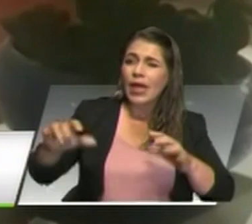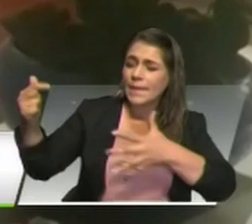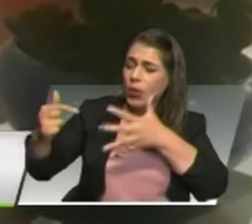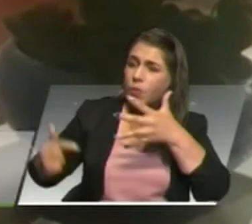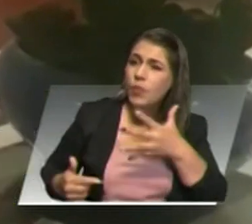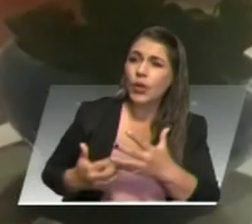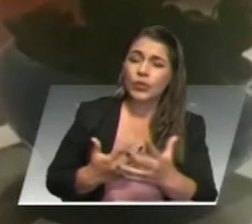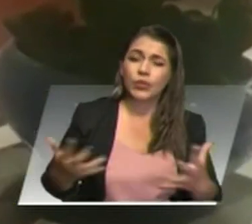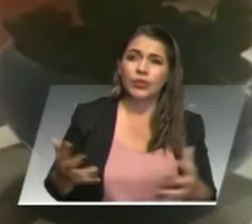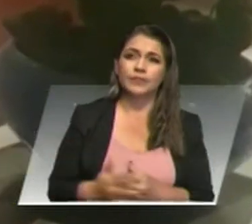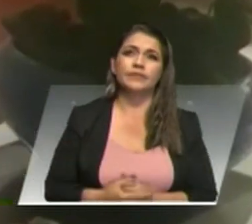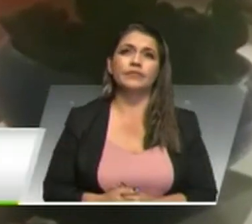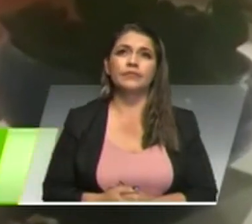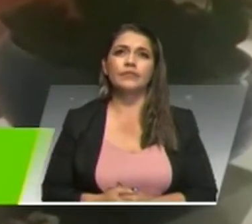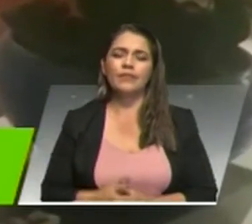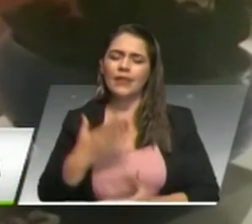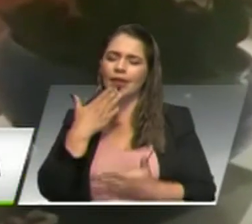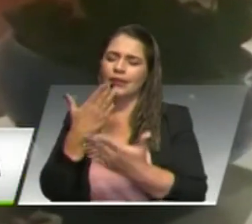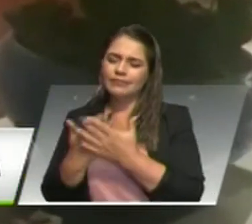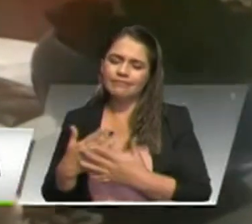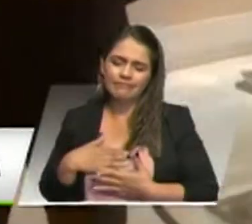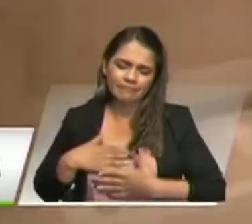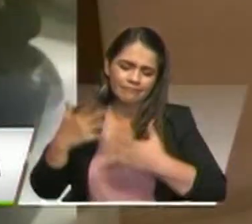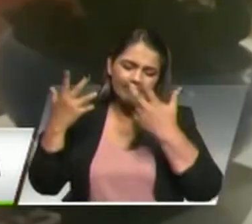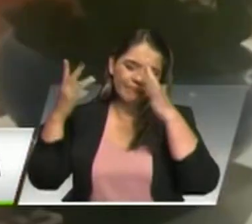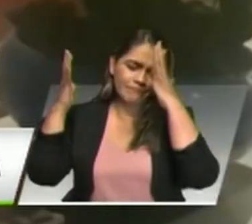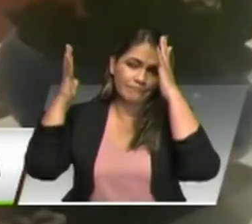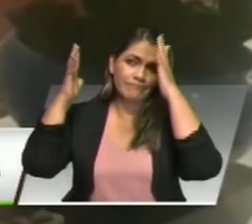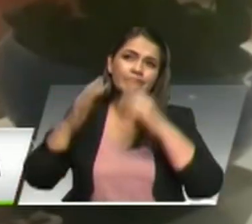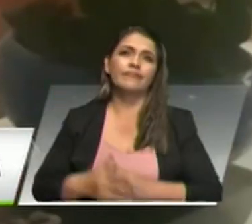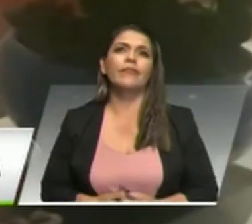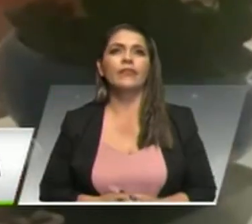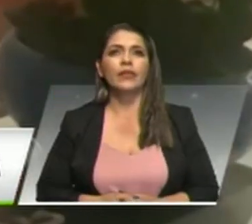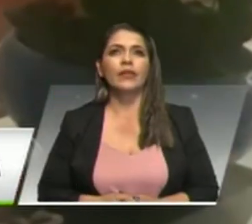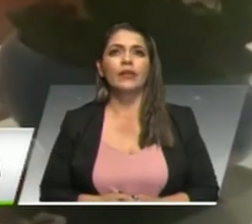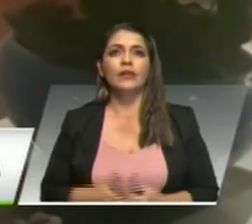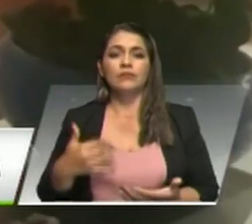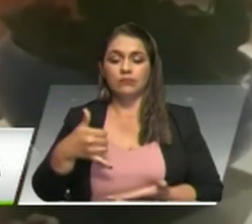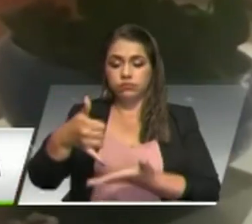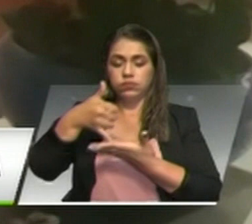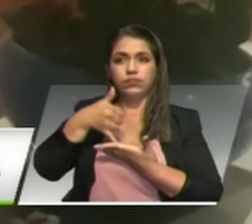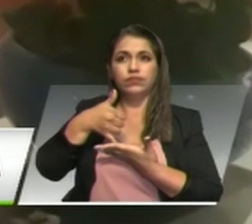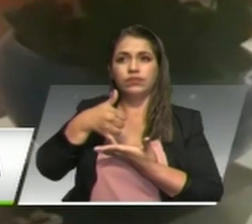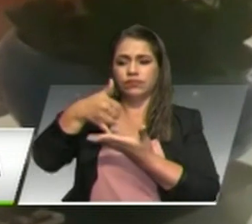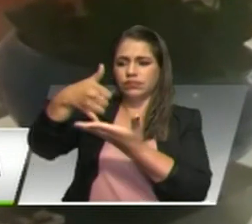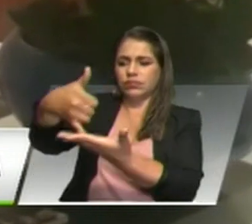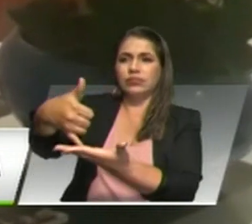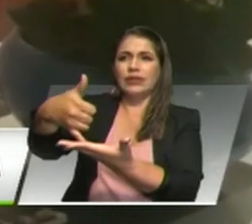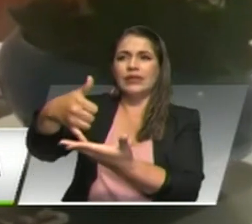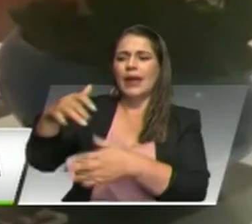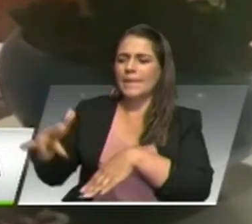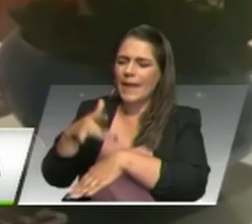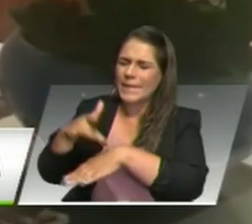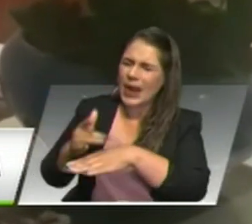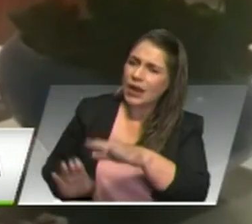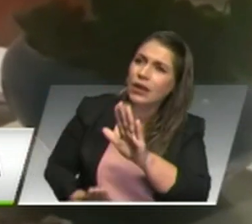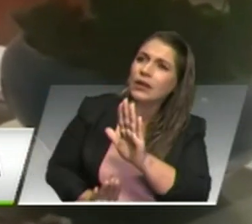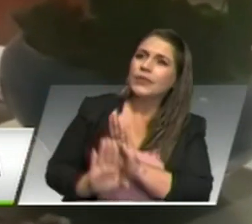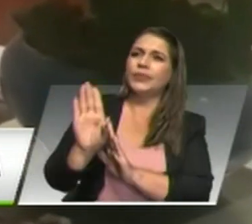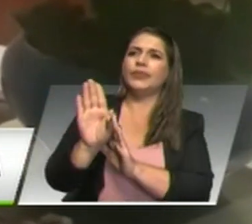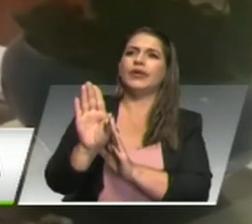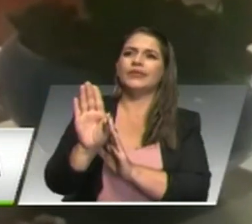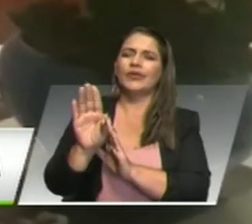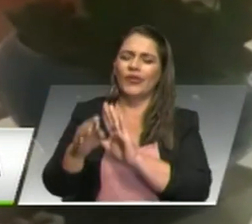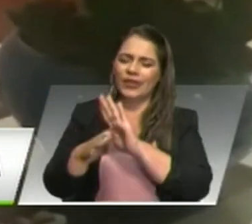producción, mis felicitaciones, mis agradecimientos. Este premio significa un impulso para